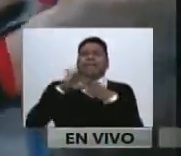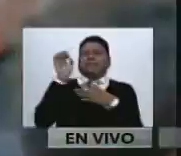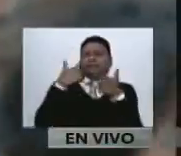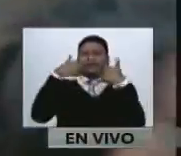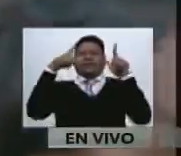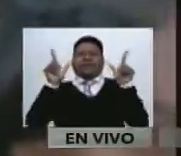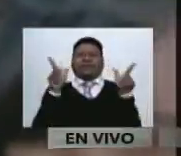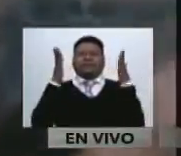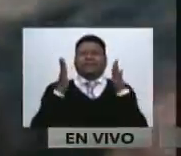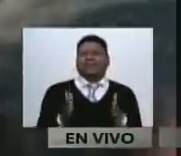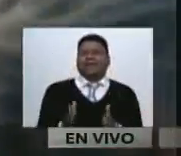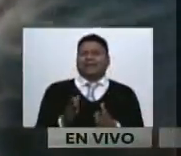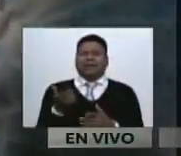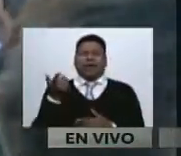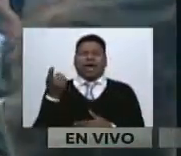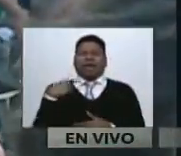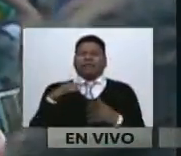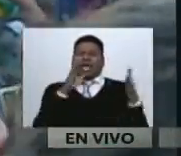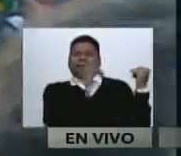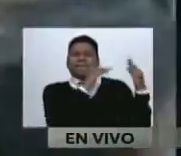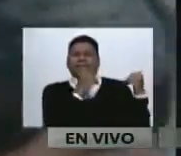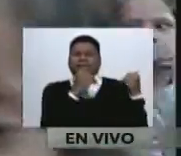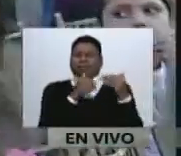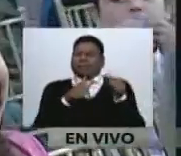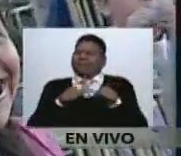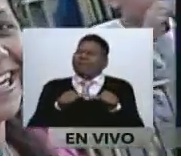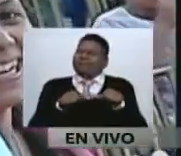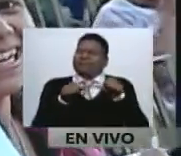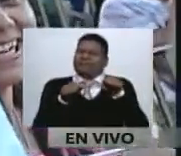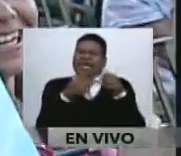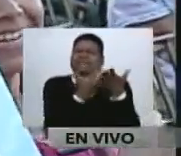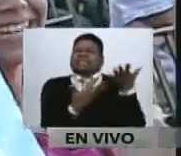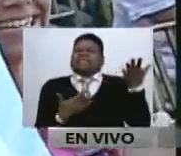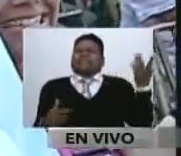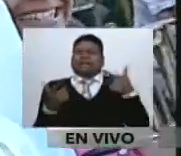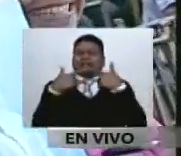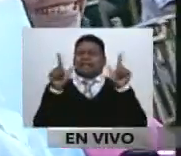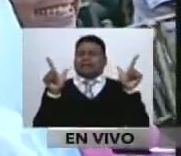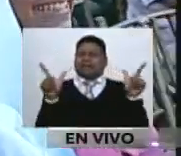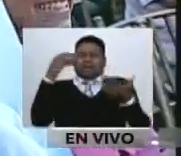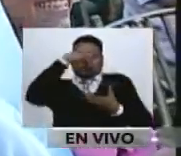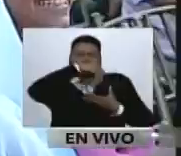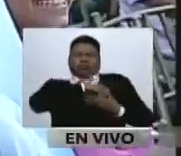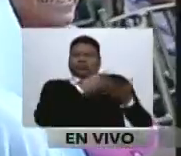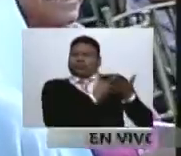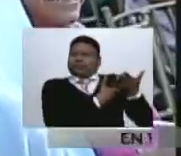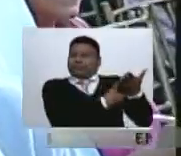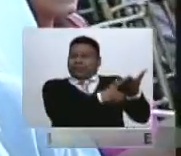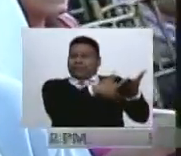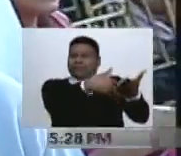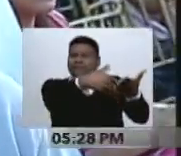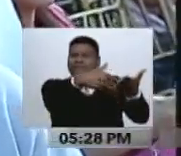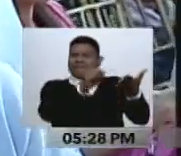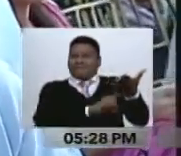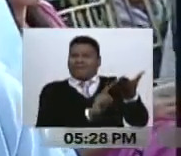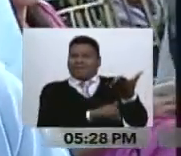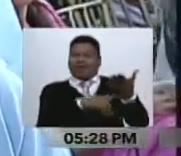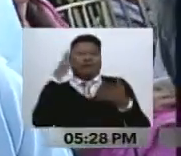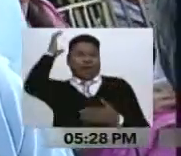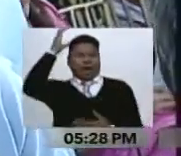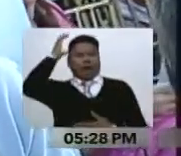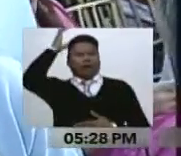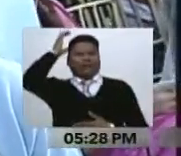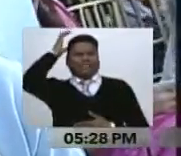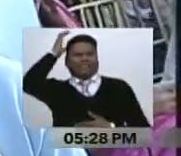ese espíritu que nos impulsa a combatir a diario. Sangre de libertadores hay en nuestras venas. Fue en la conciencia que rompimos